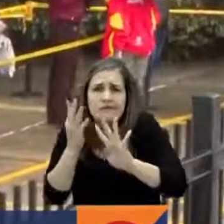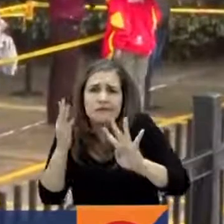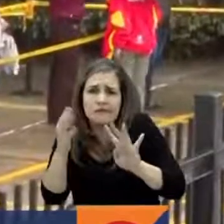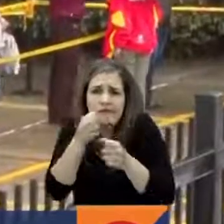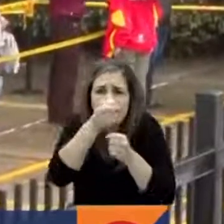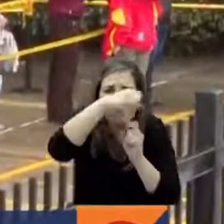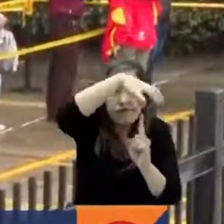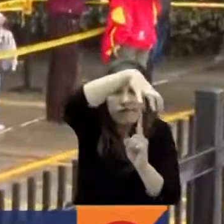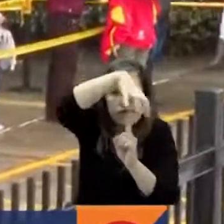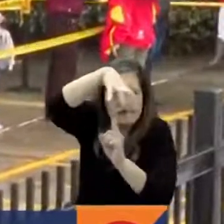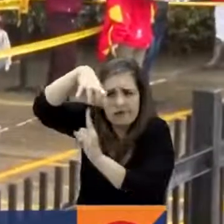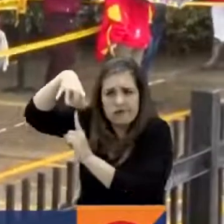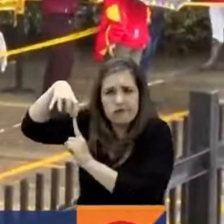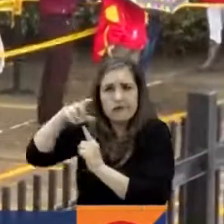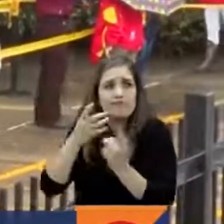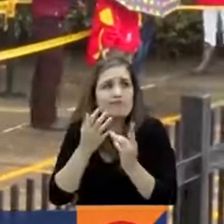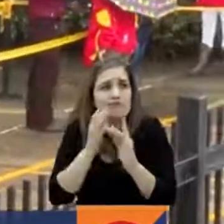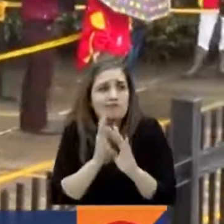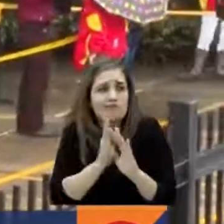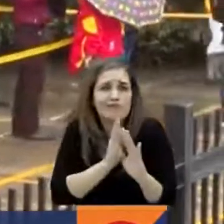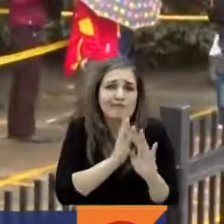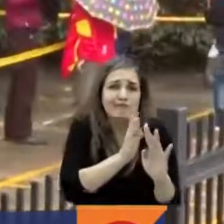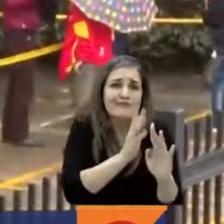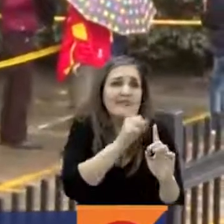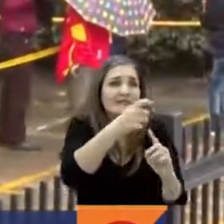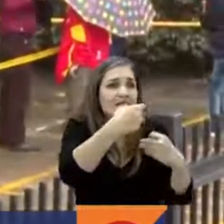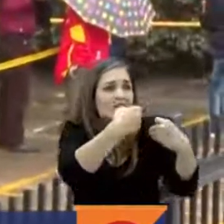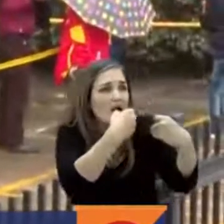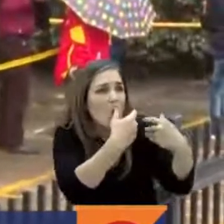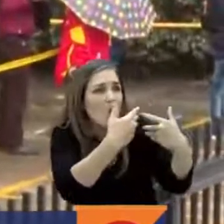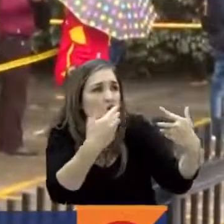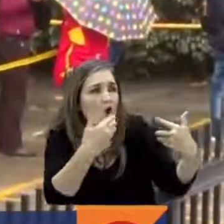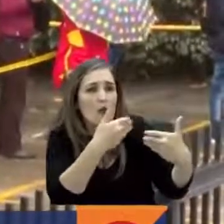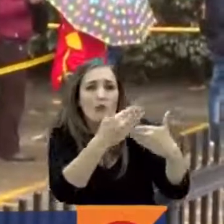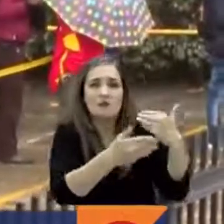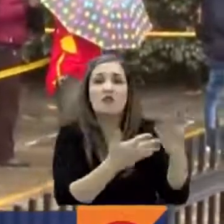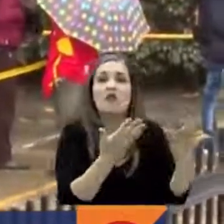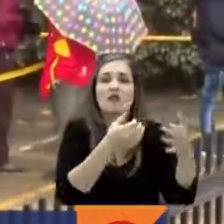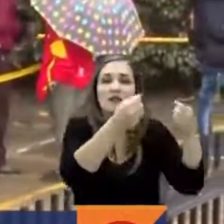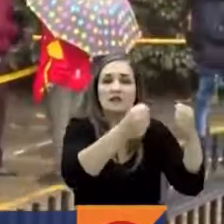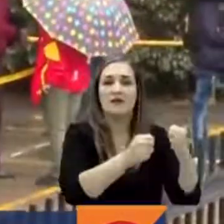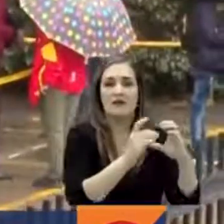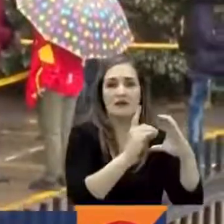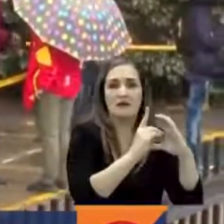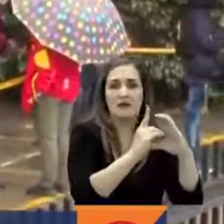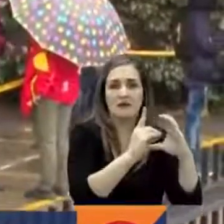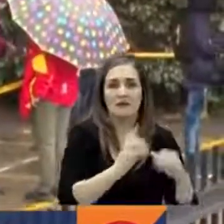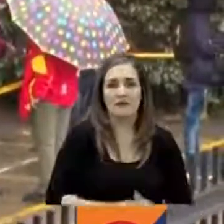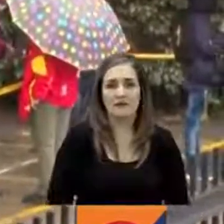filas para poder acceder a los servicios de asesorías en los Supercae.